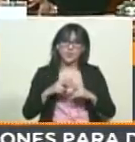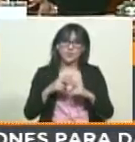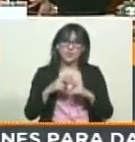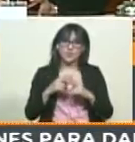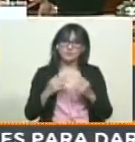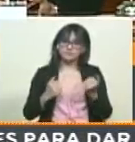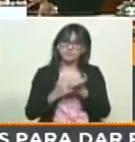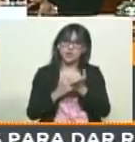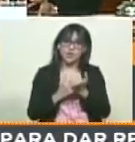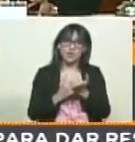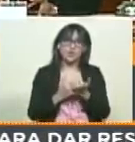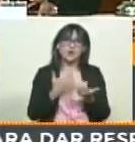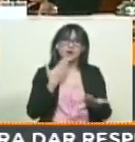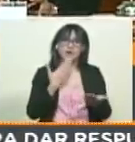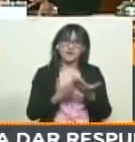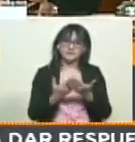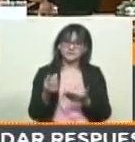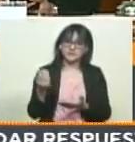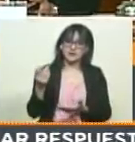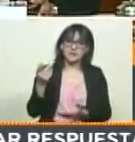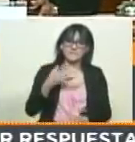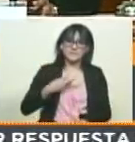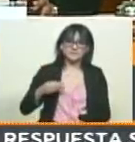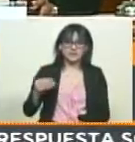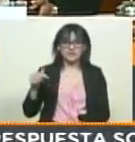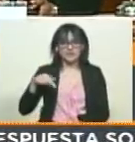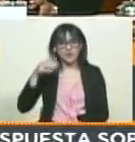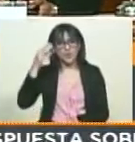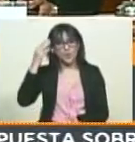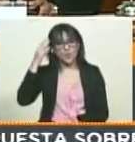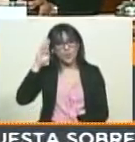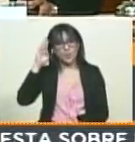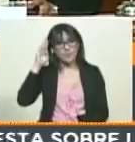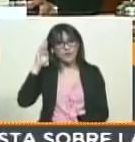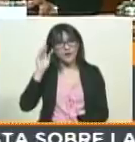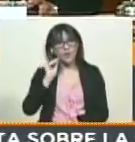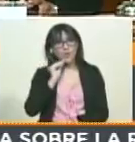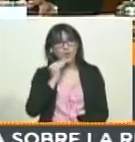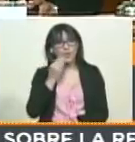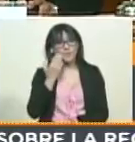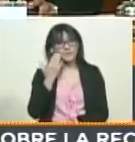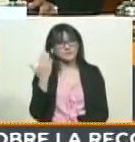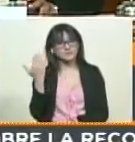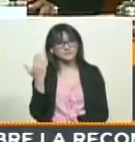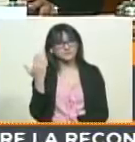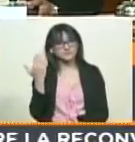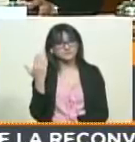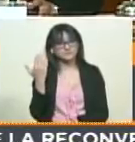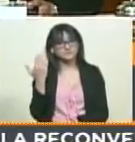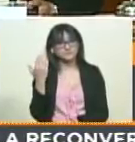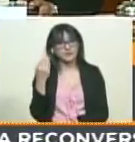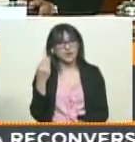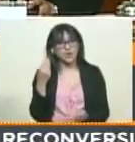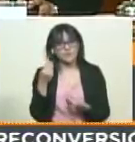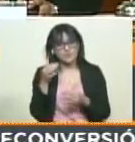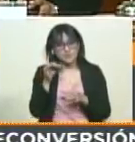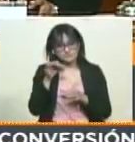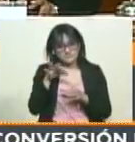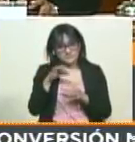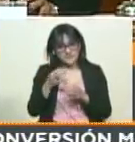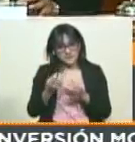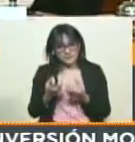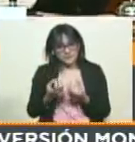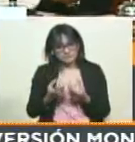con usted hoy acá, escuchar sus palabras de un joven que expresa cómo una semilla germinada